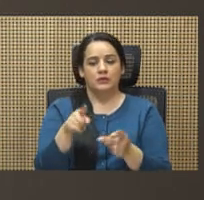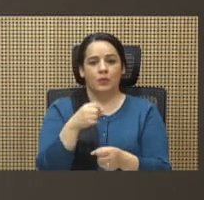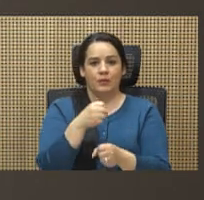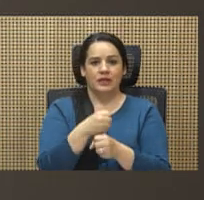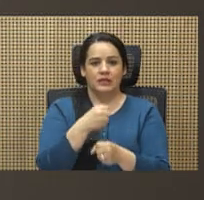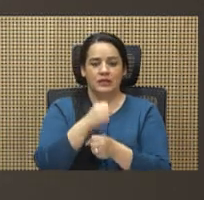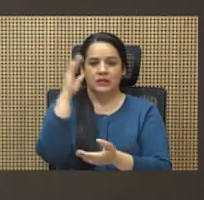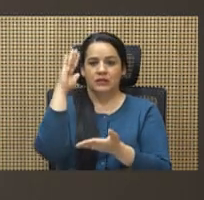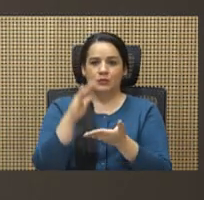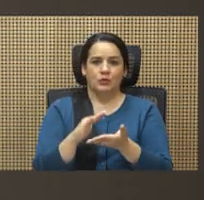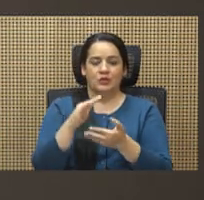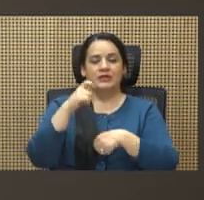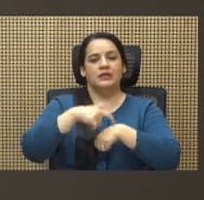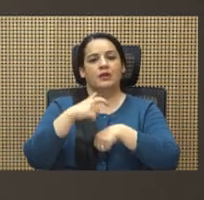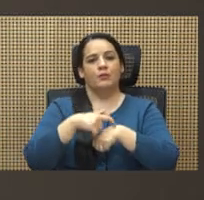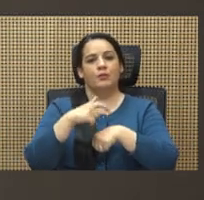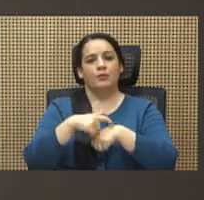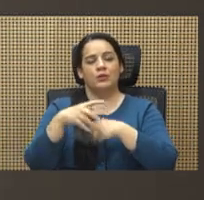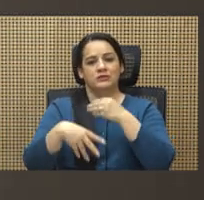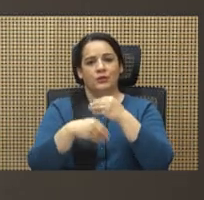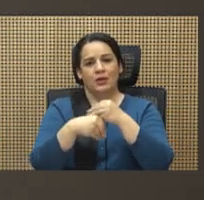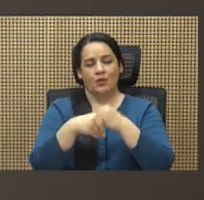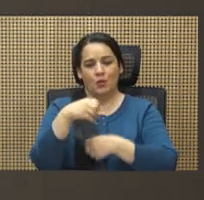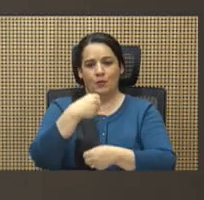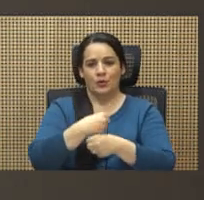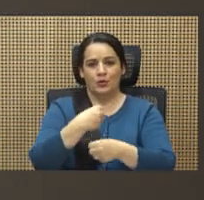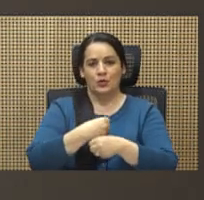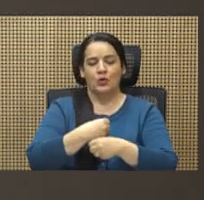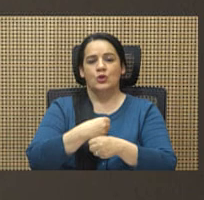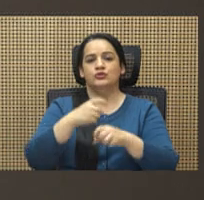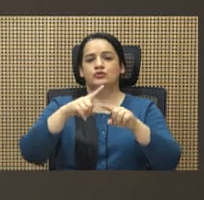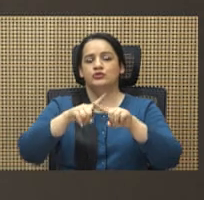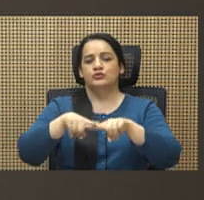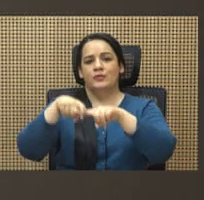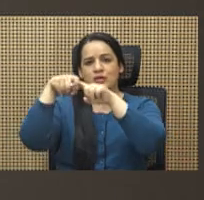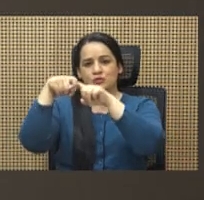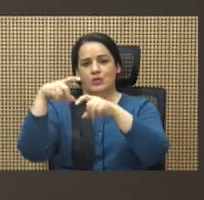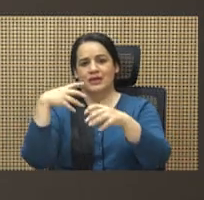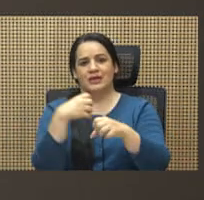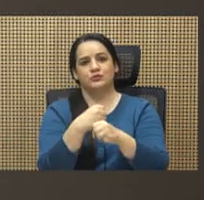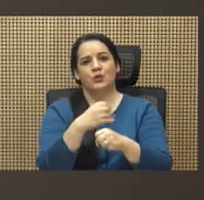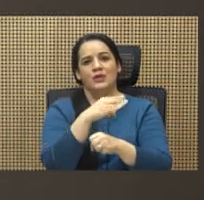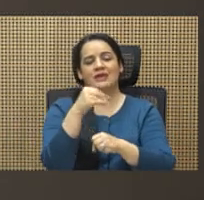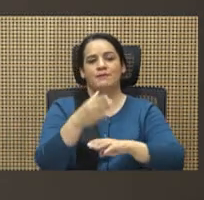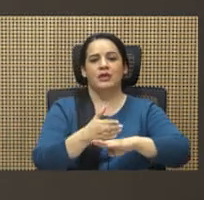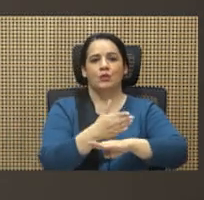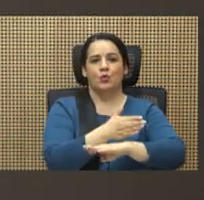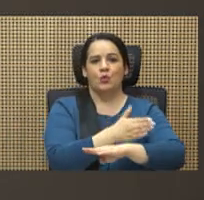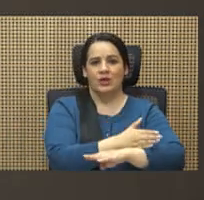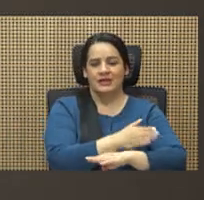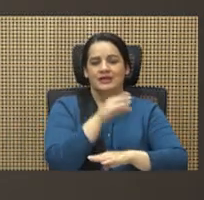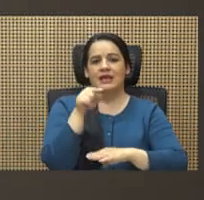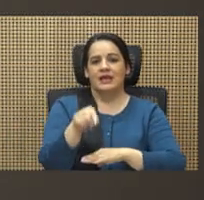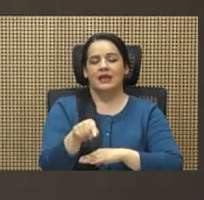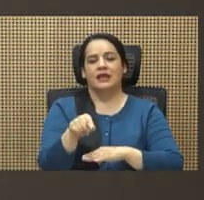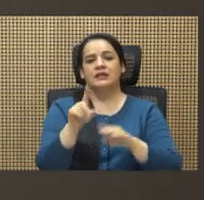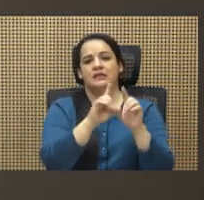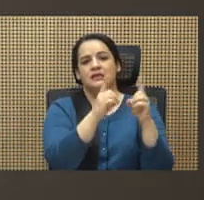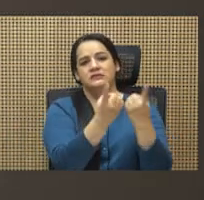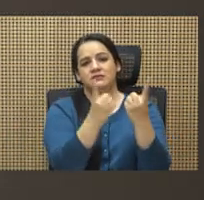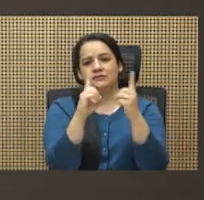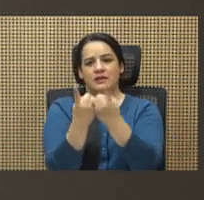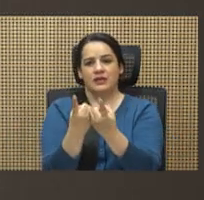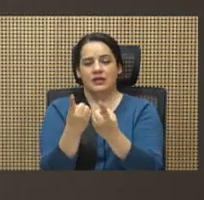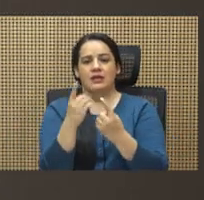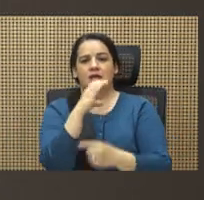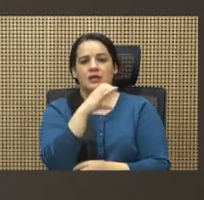tiempo extraordinario en operaciones, suspensión, creación y mejoras en despachos de la Caja, del Ministerio, de la Comisión Nacional